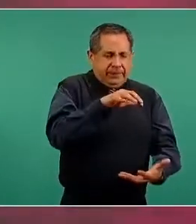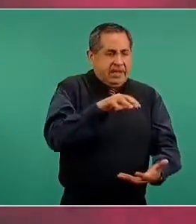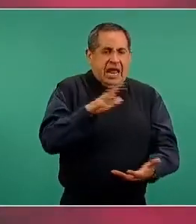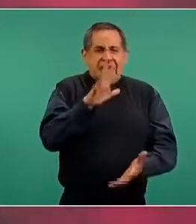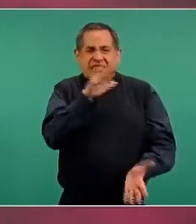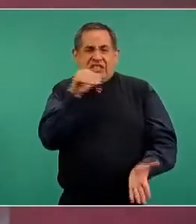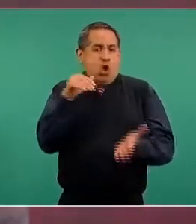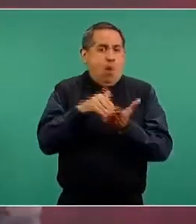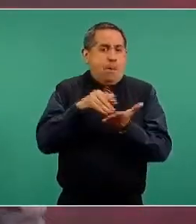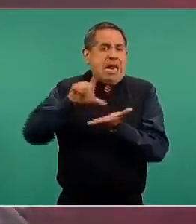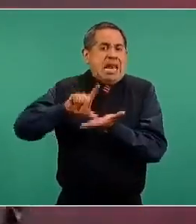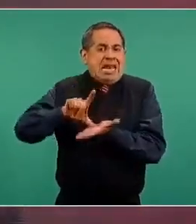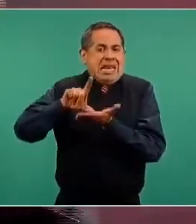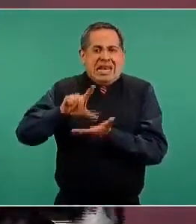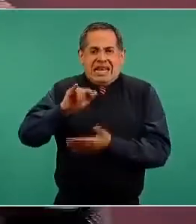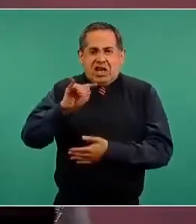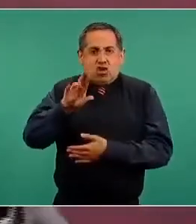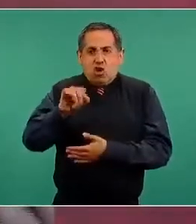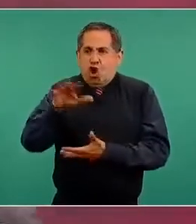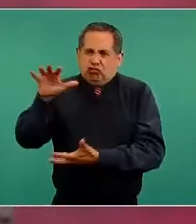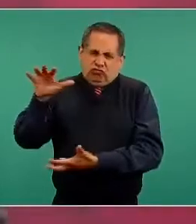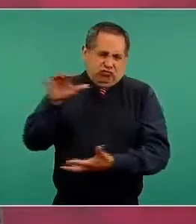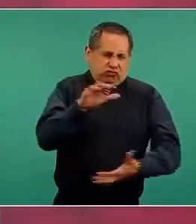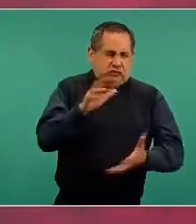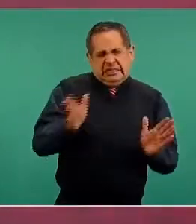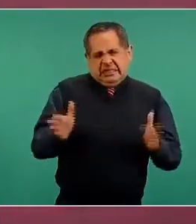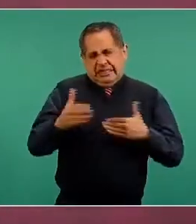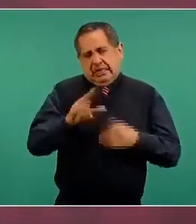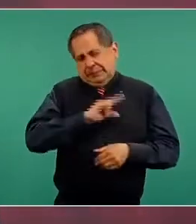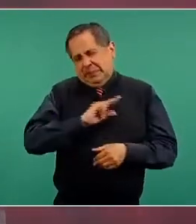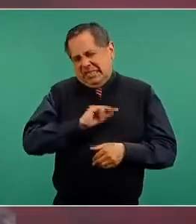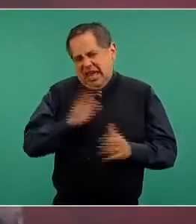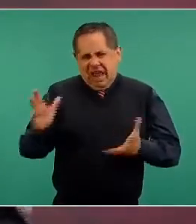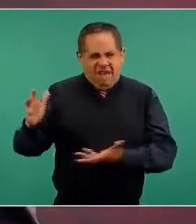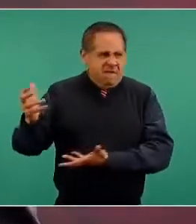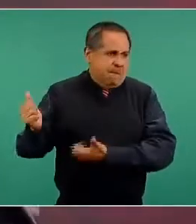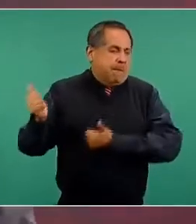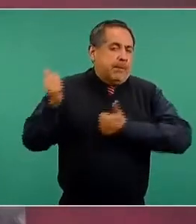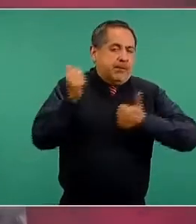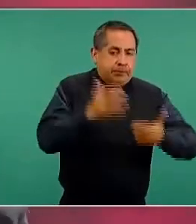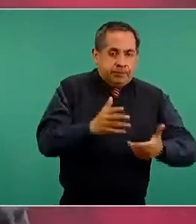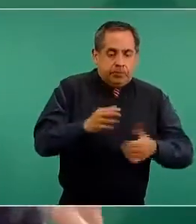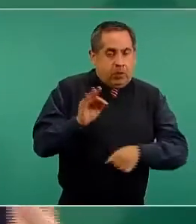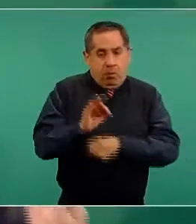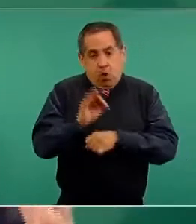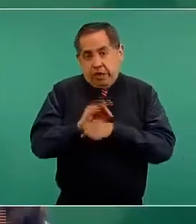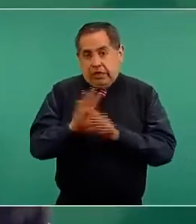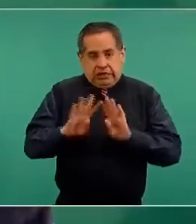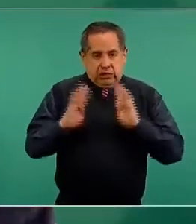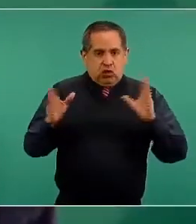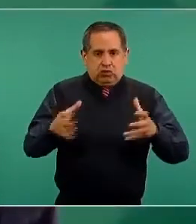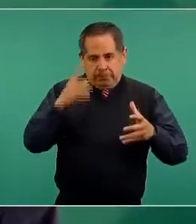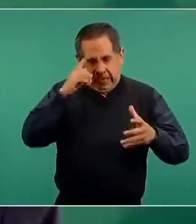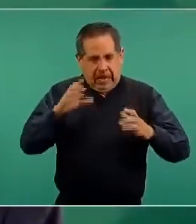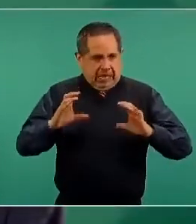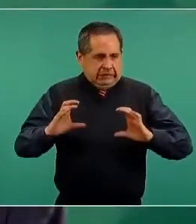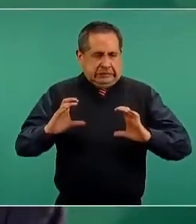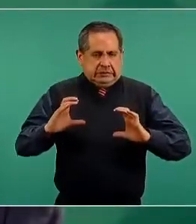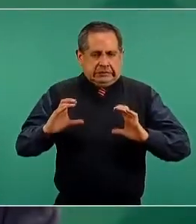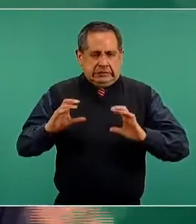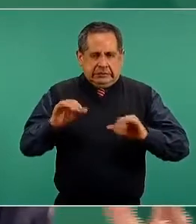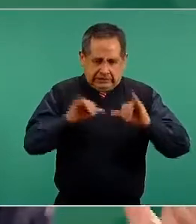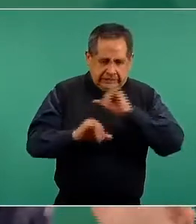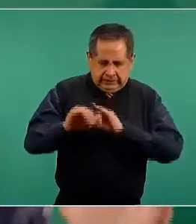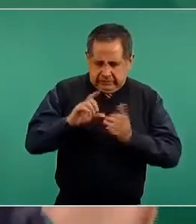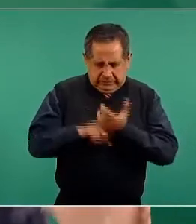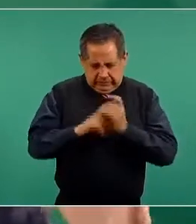5,000 litros, viene desde luego en unos contenedores especiales, protegidos sobre todo para la estabilidad química